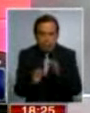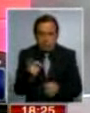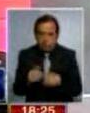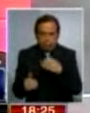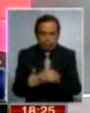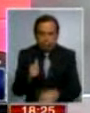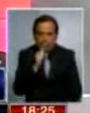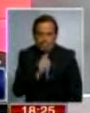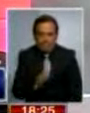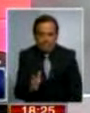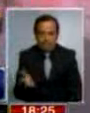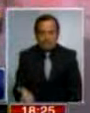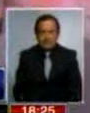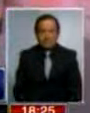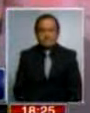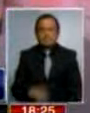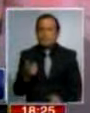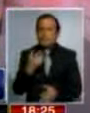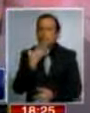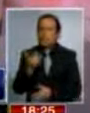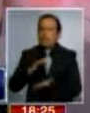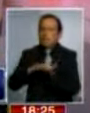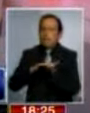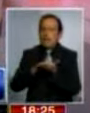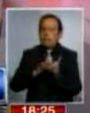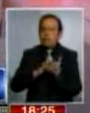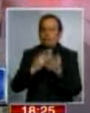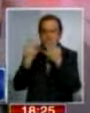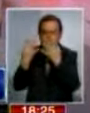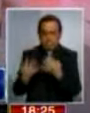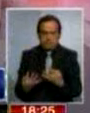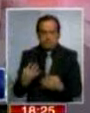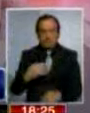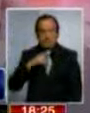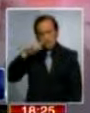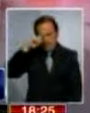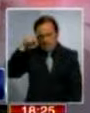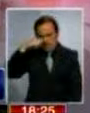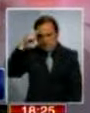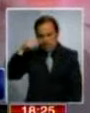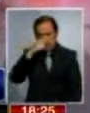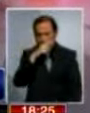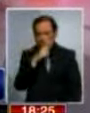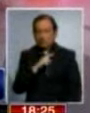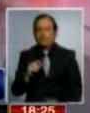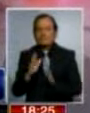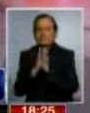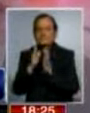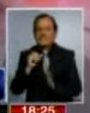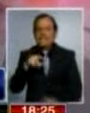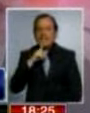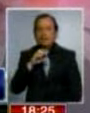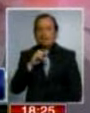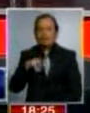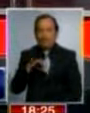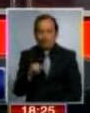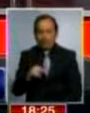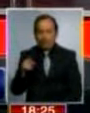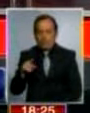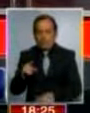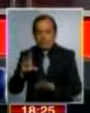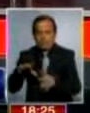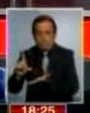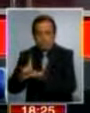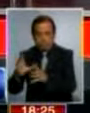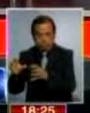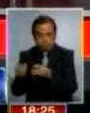qué, por ejemplo, en el caso de la cárcel de San Antonio, también ubicada en un lugar inundable, donde también hubo que hacer una evacuación, donde me imagino que las